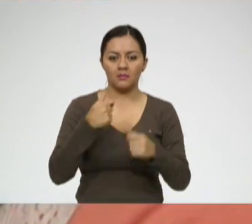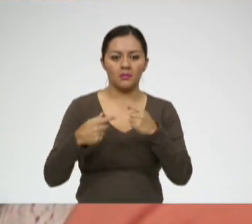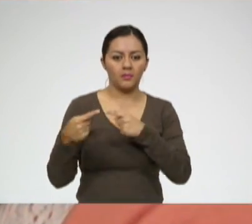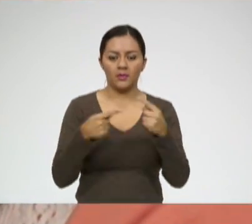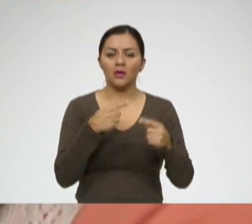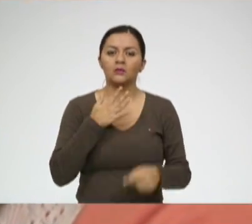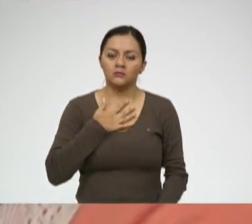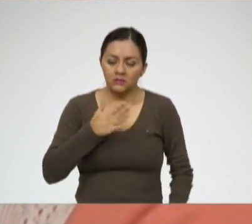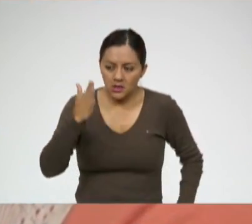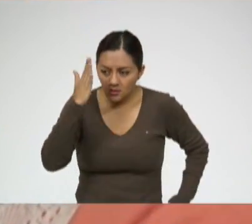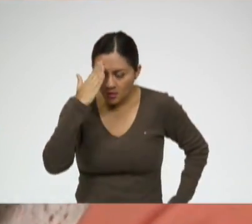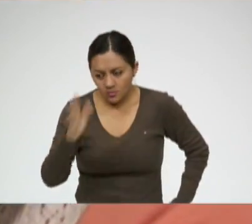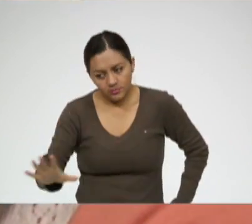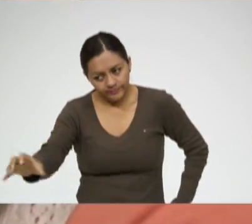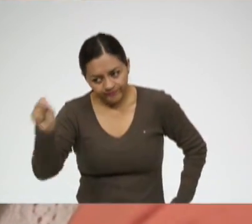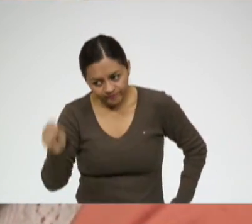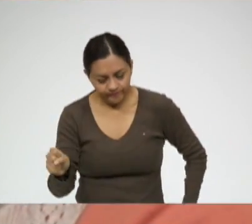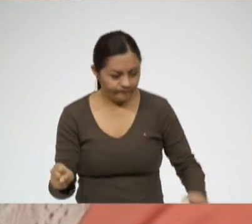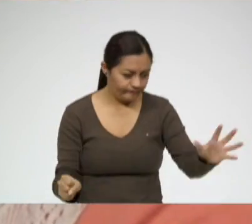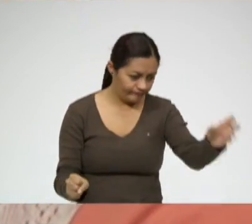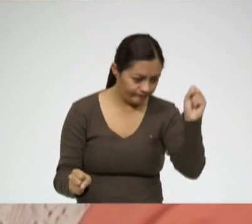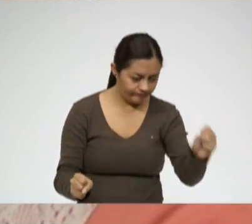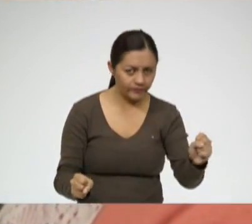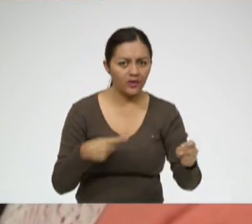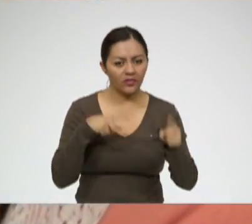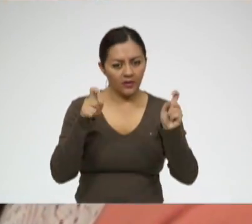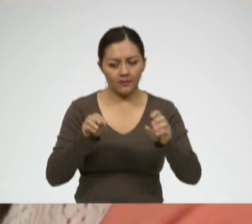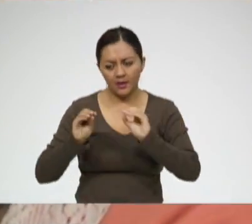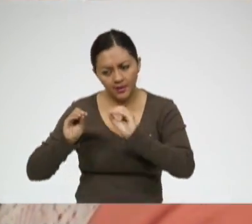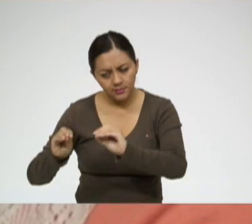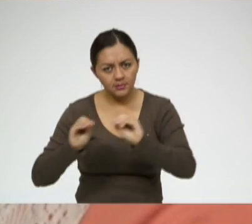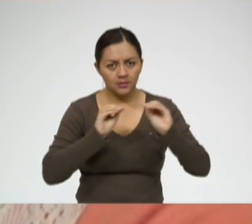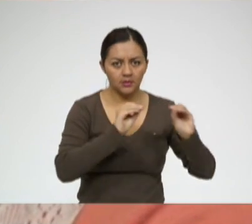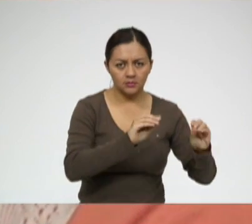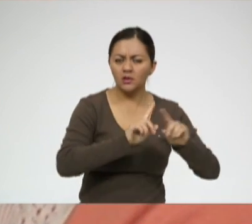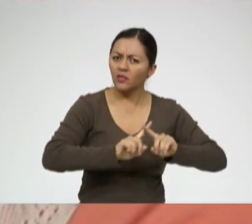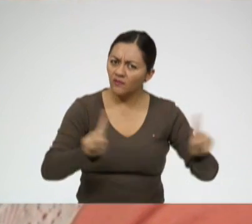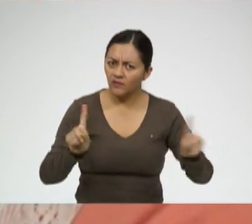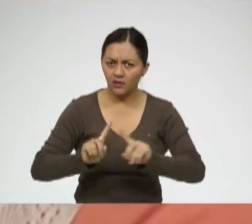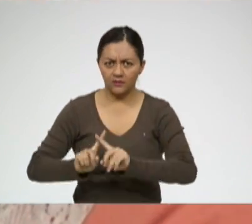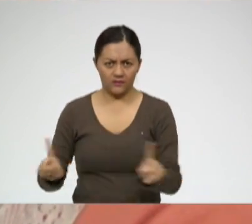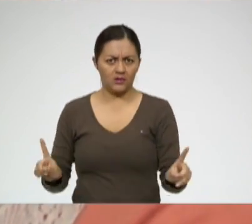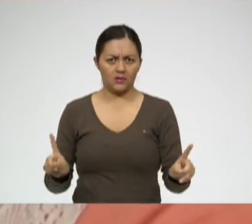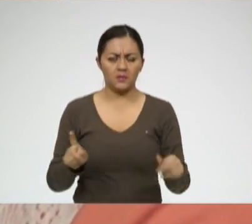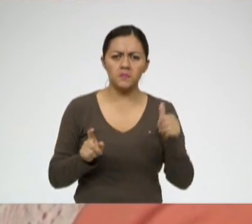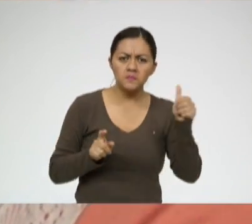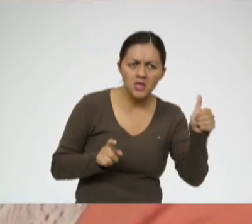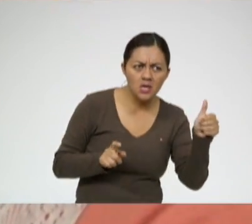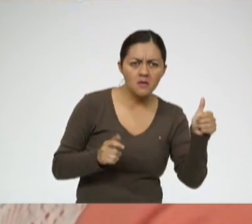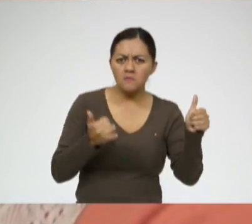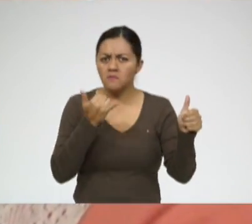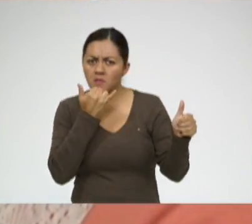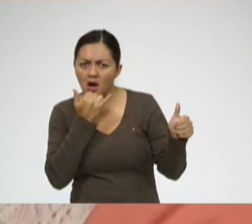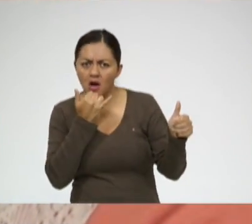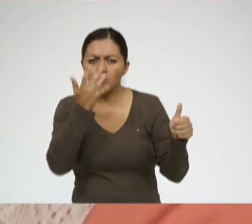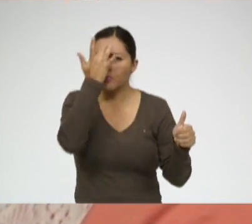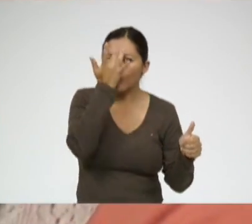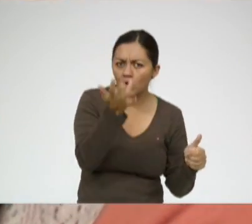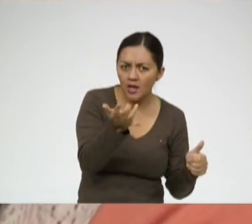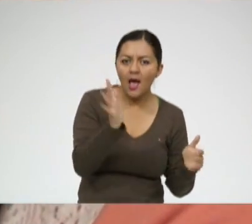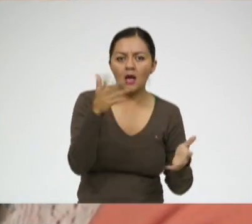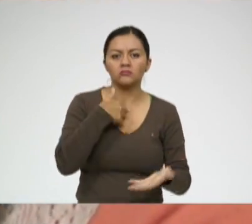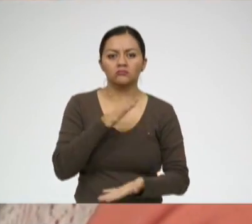que saberlos educar, tiene que saberles enseñar a distinguir del bien y el mal para que uno pueda